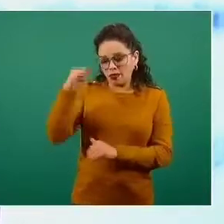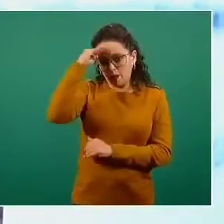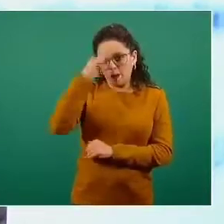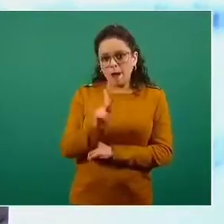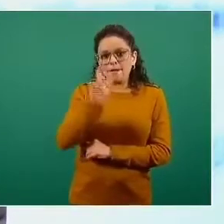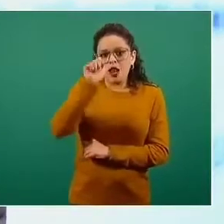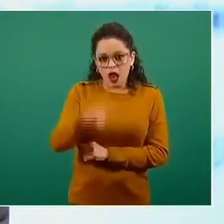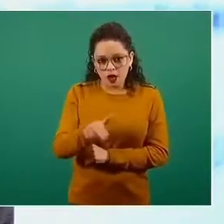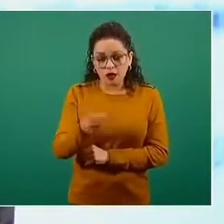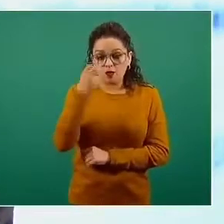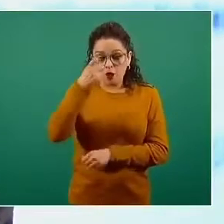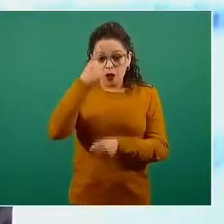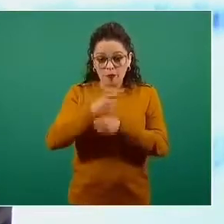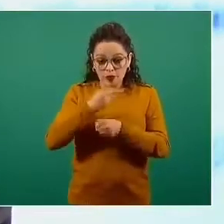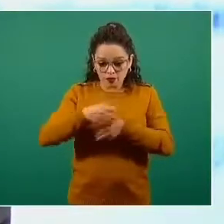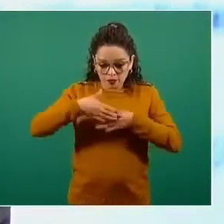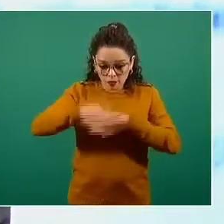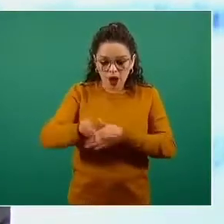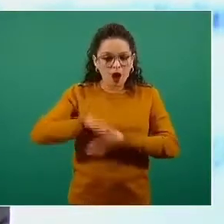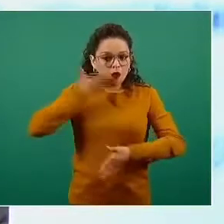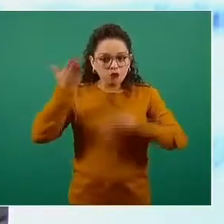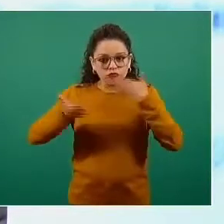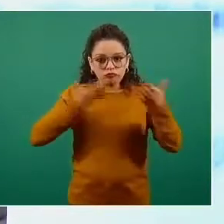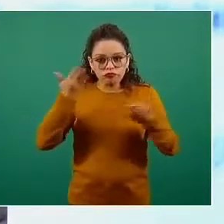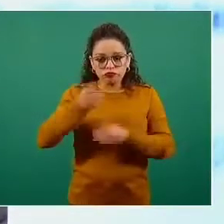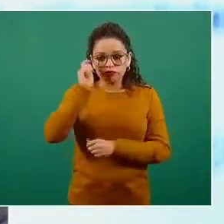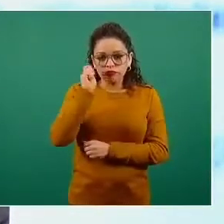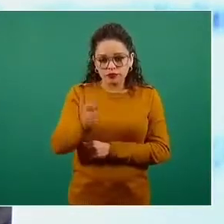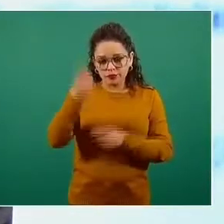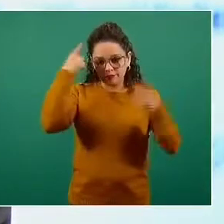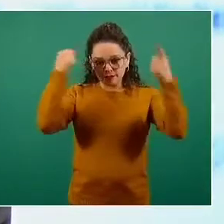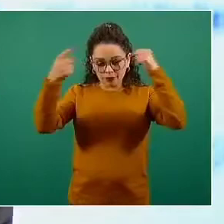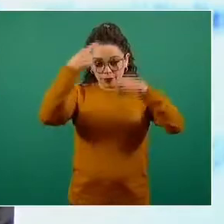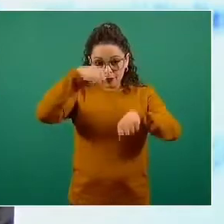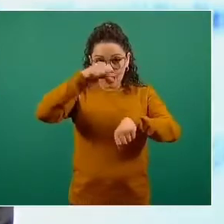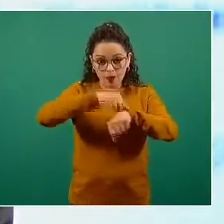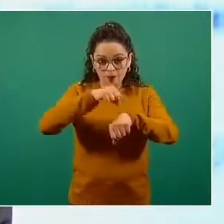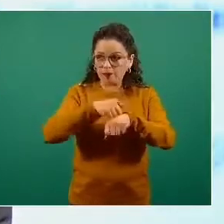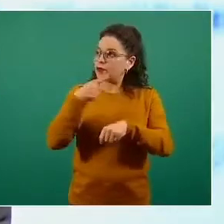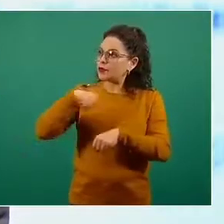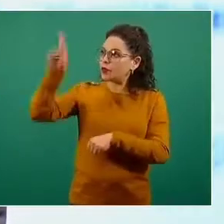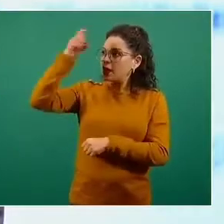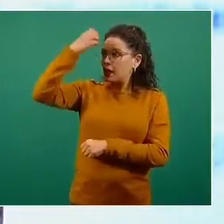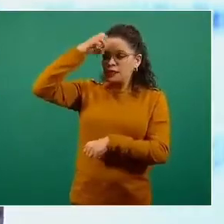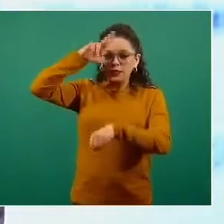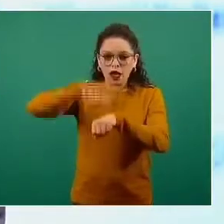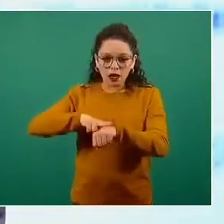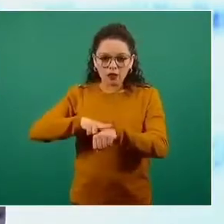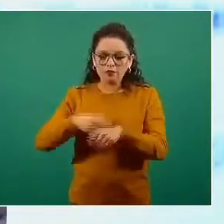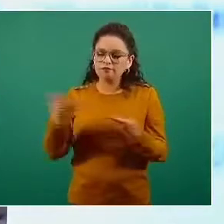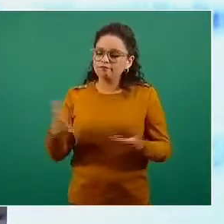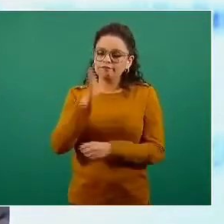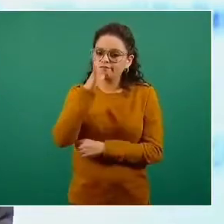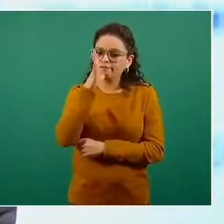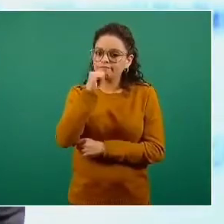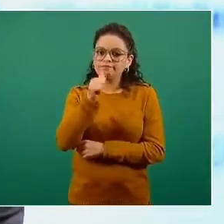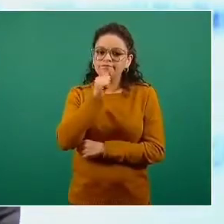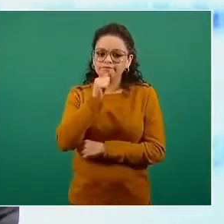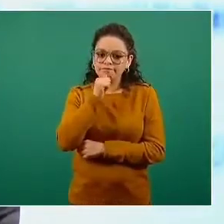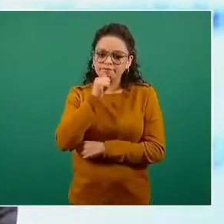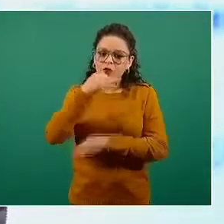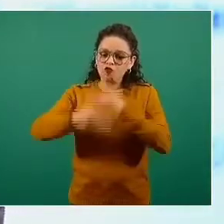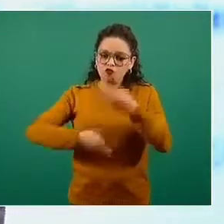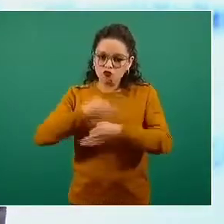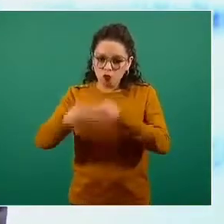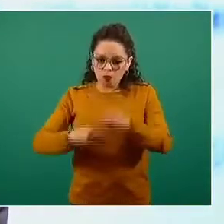primera generación de estudiantes de posgrado de medicina en el extranjero no logre todo lo que se pretende. Desde luego,